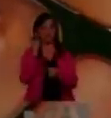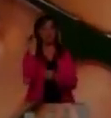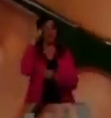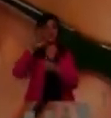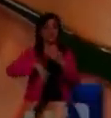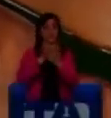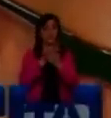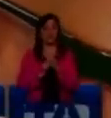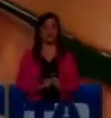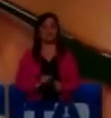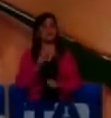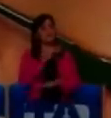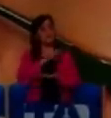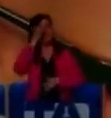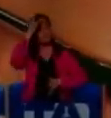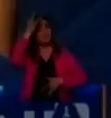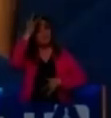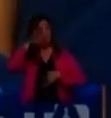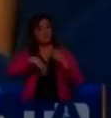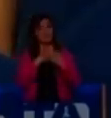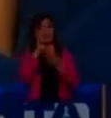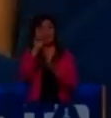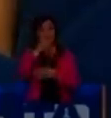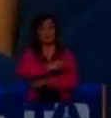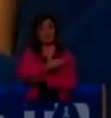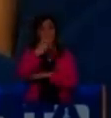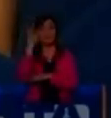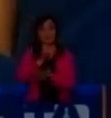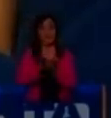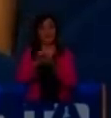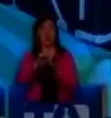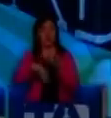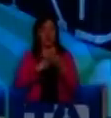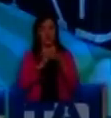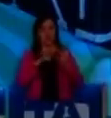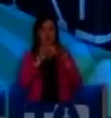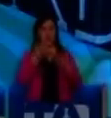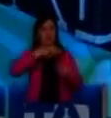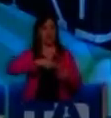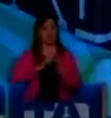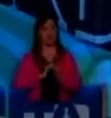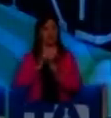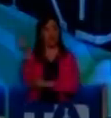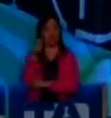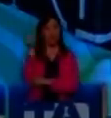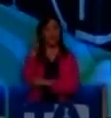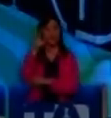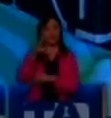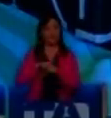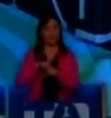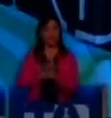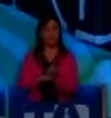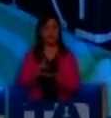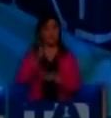en etapa escolar reciben clases 2 días a la semana y los jóvenes que están en colegio reciben clases 3 veces a la semana.